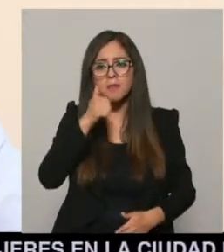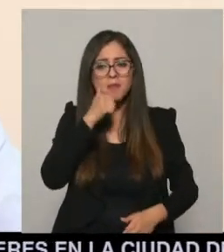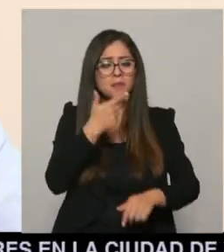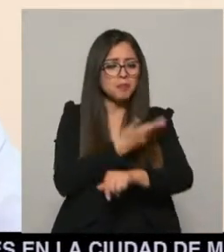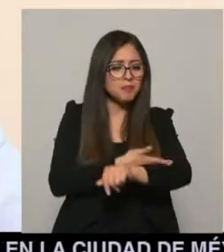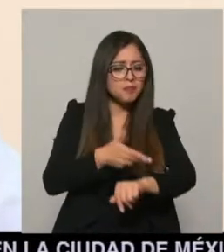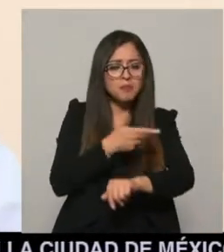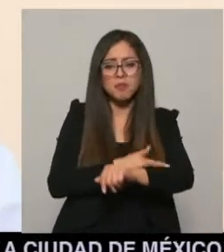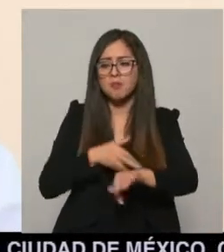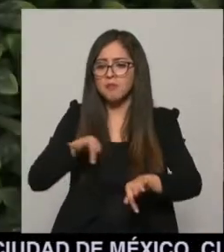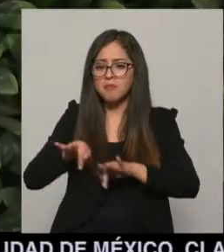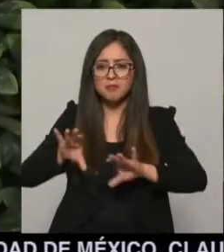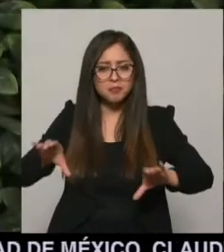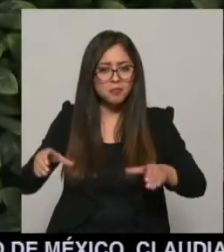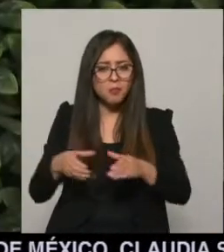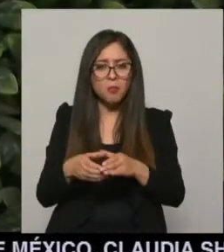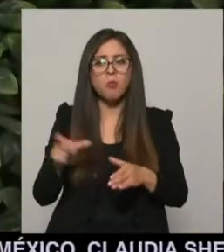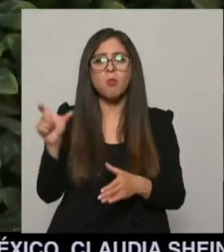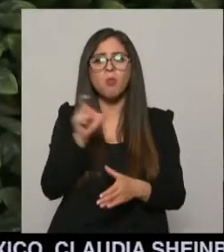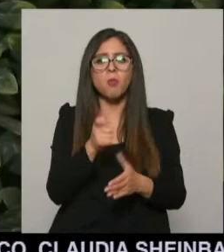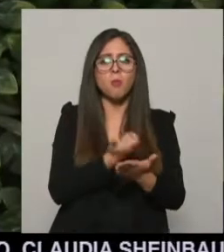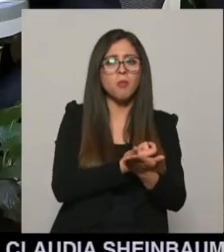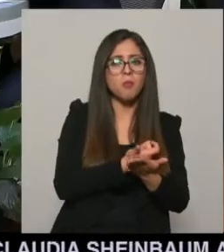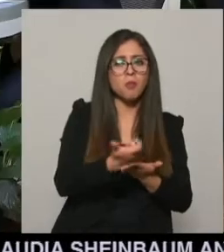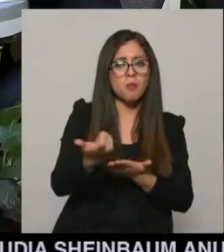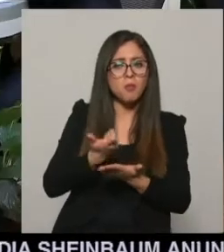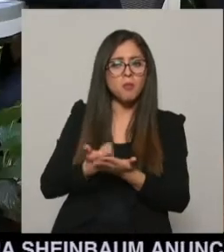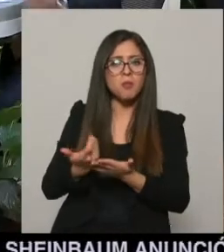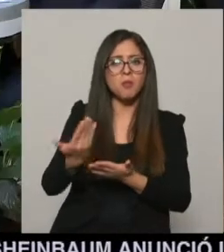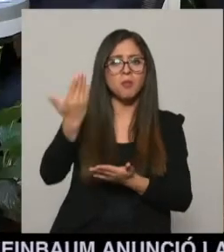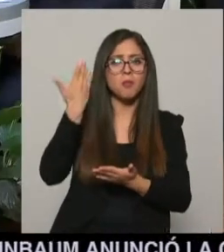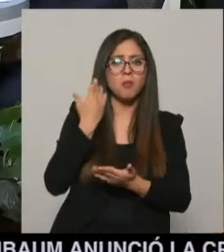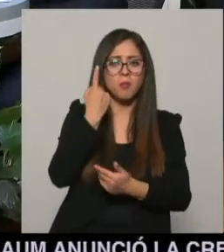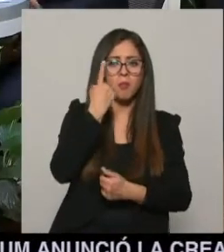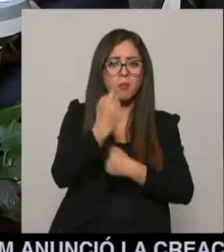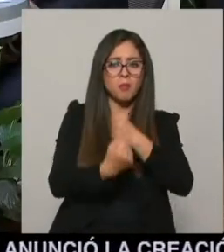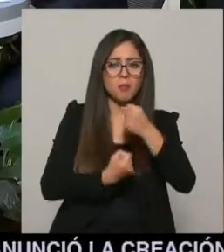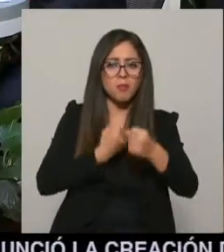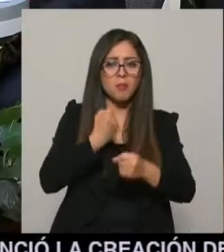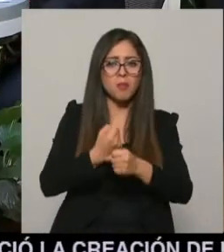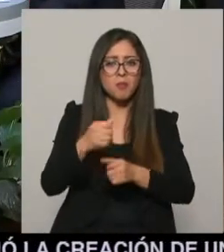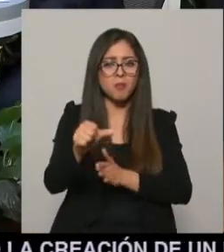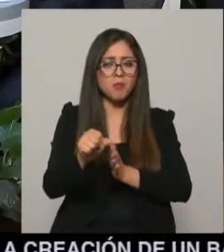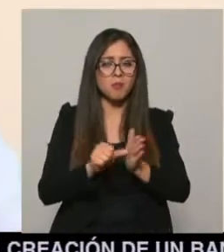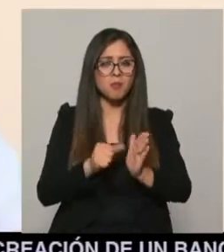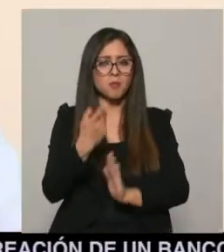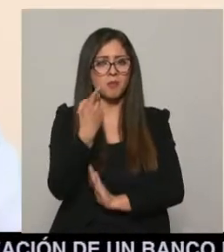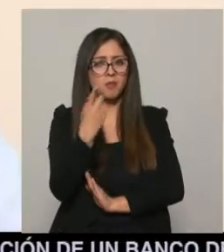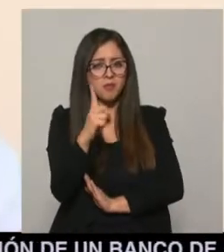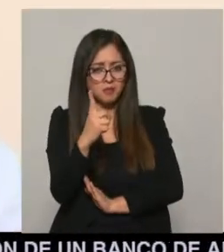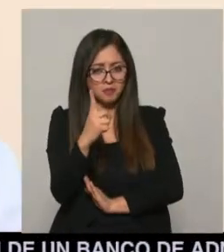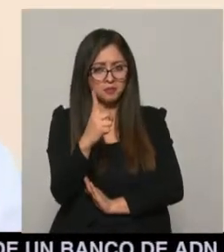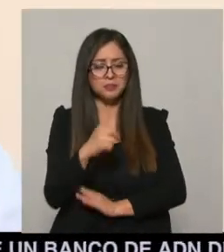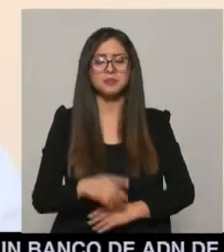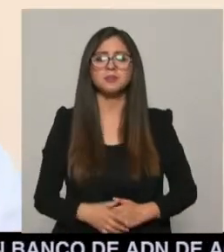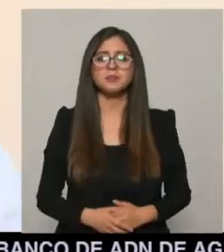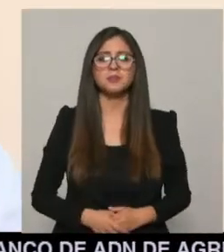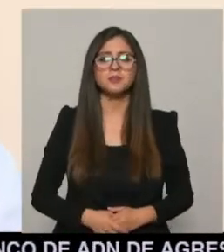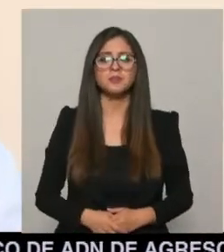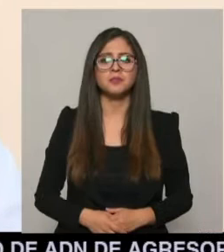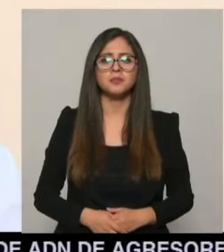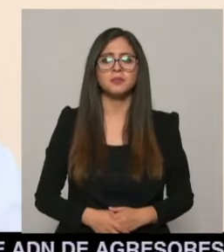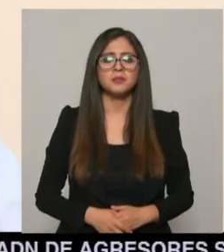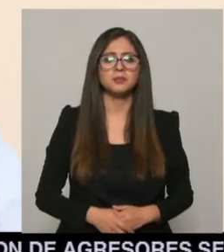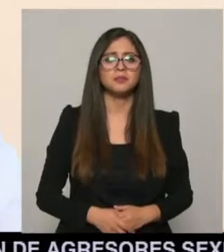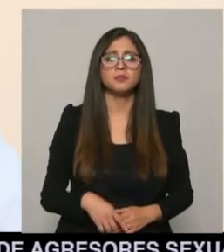políticas. Desde el presupuesto que se analizó el año pasado, en diciembre, tuvo absolutamente todos